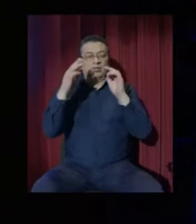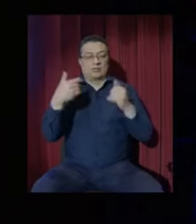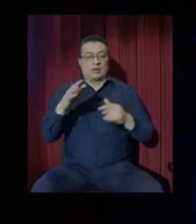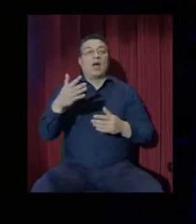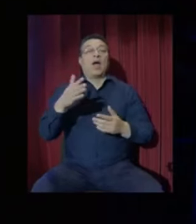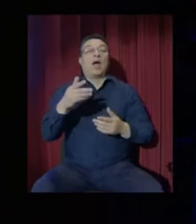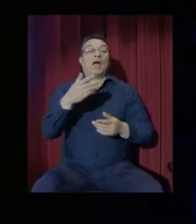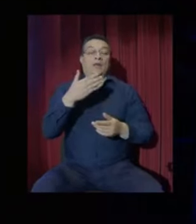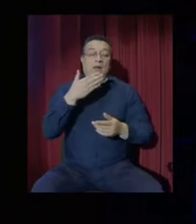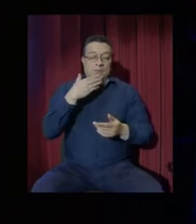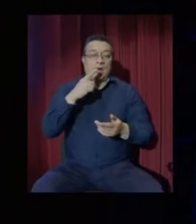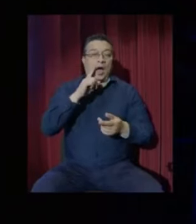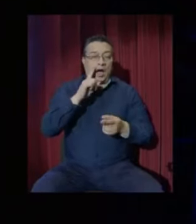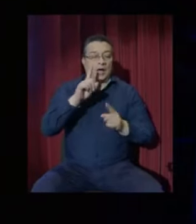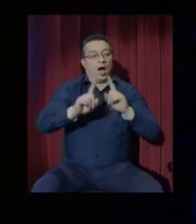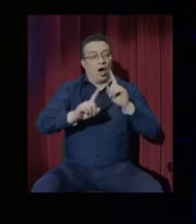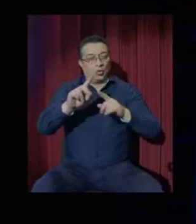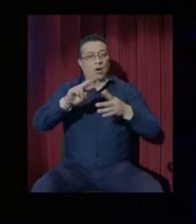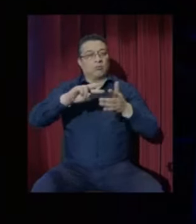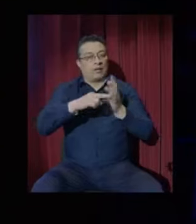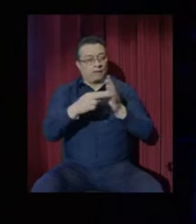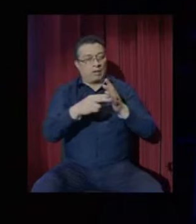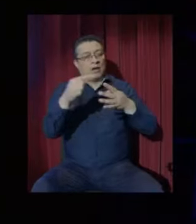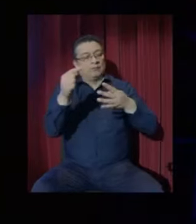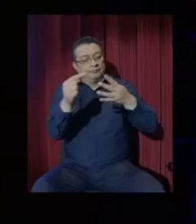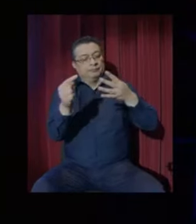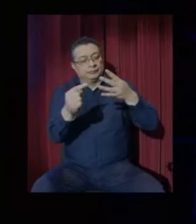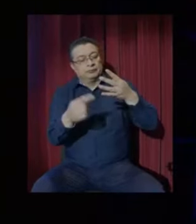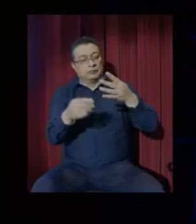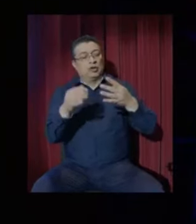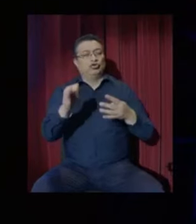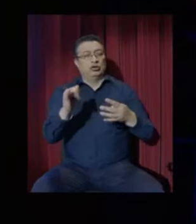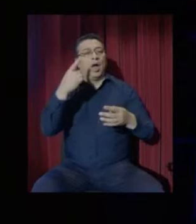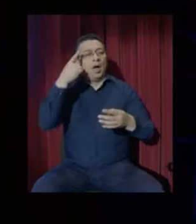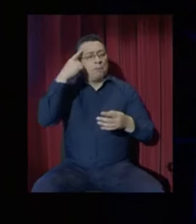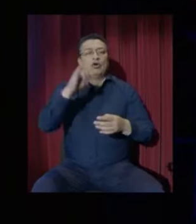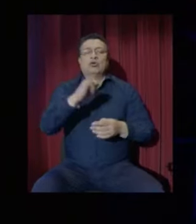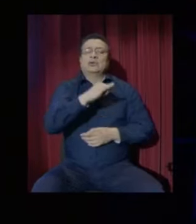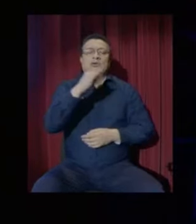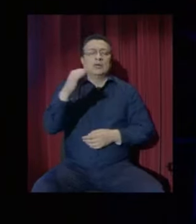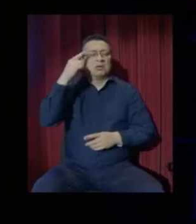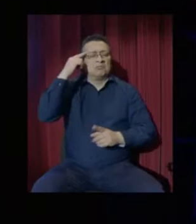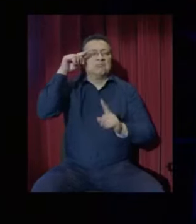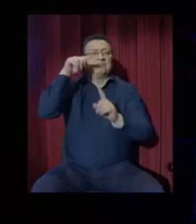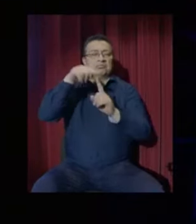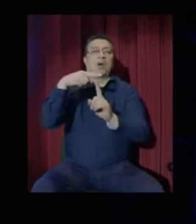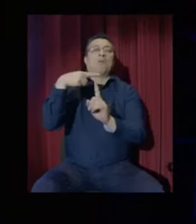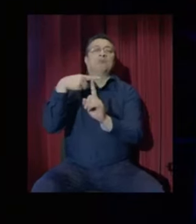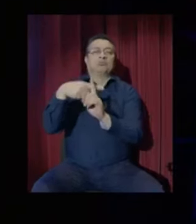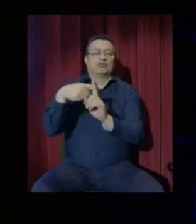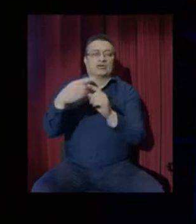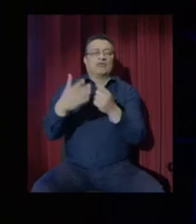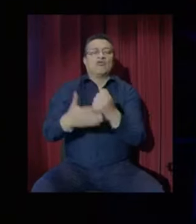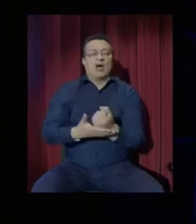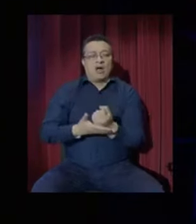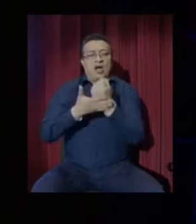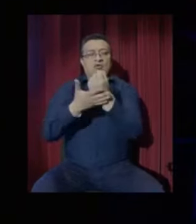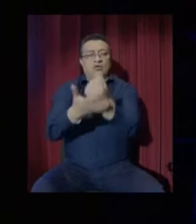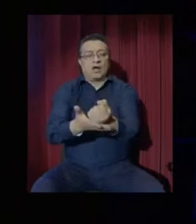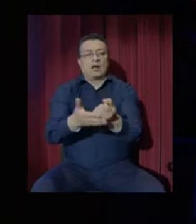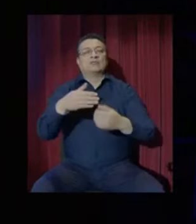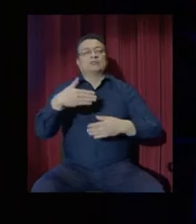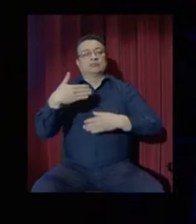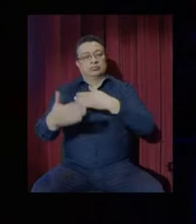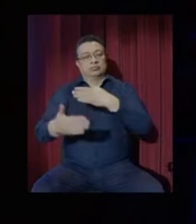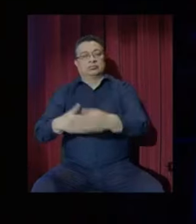tampoco ha estado exento de dificultades pero justamente el espíritu siempre ha sido eh contribuir a a desarrollar de la mejor